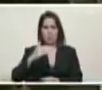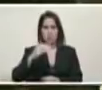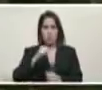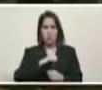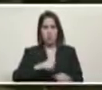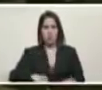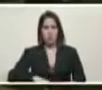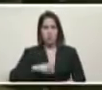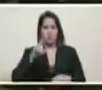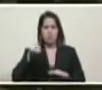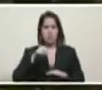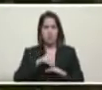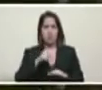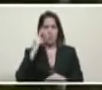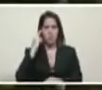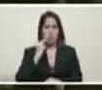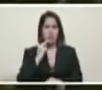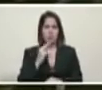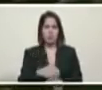Bolivariana.